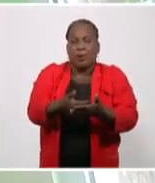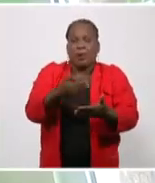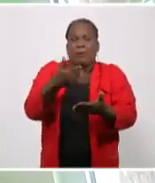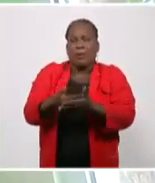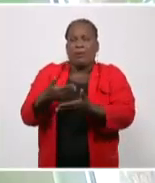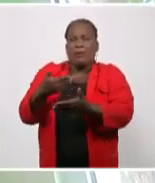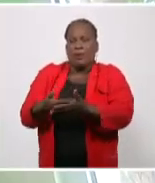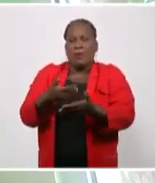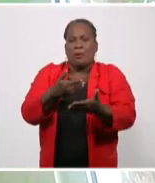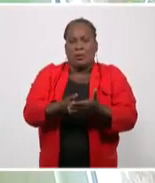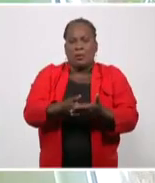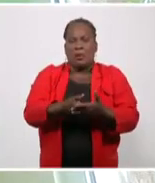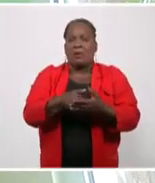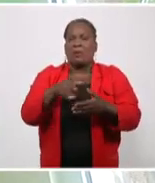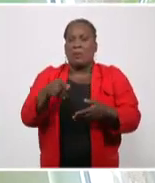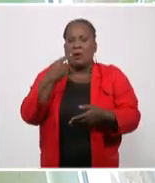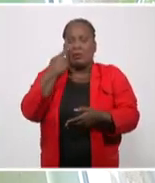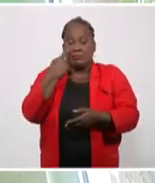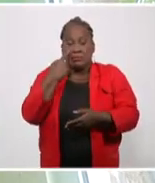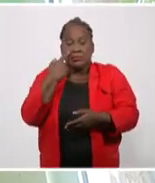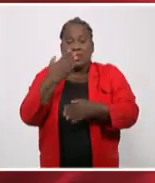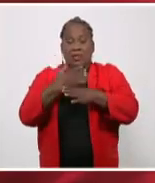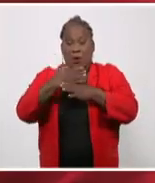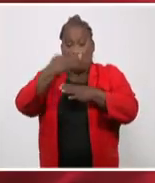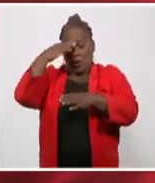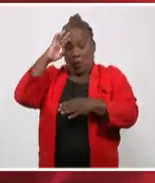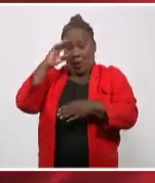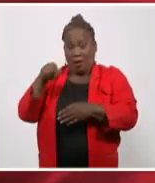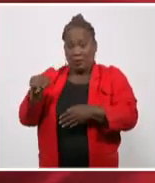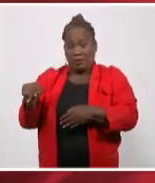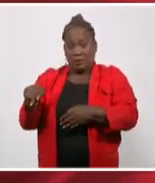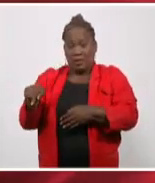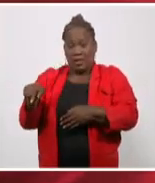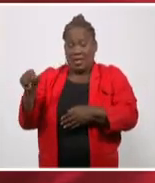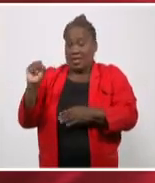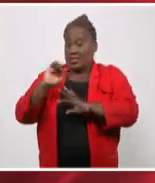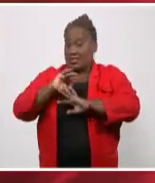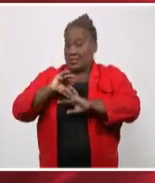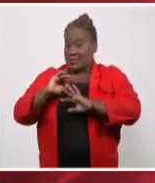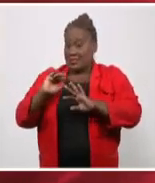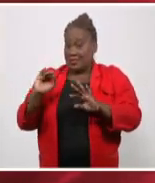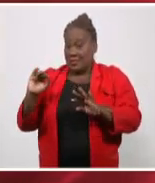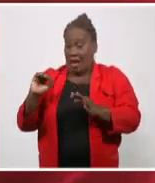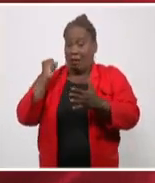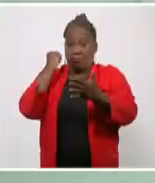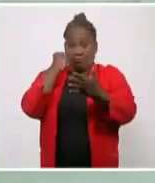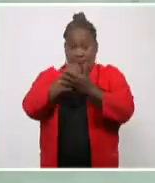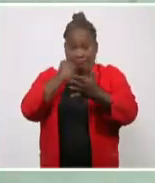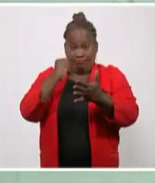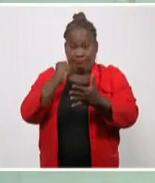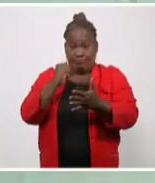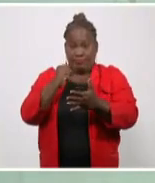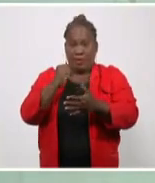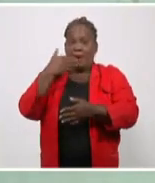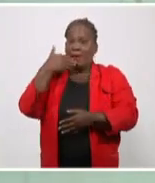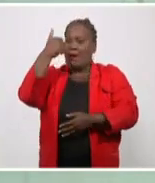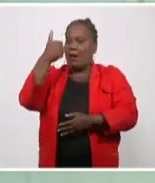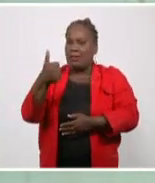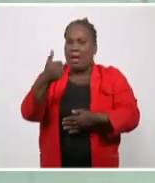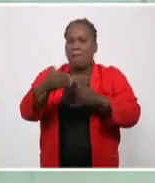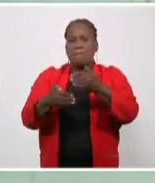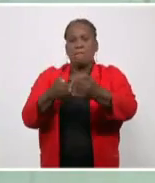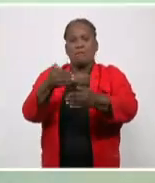se corroboran en Santiago de Cuba para, una vez que esto se certifique, que la calidad del proceso